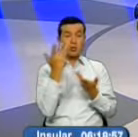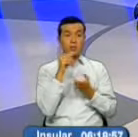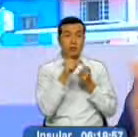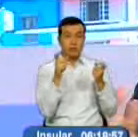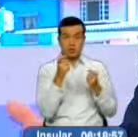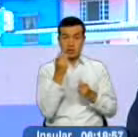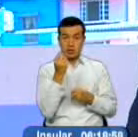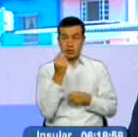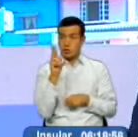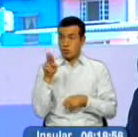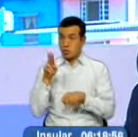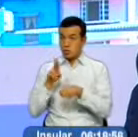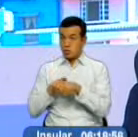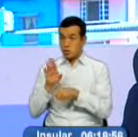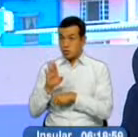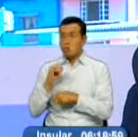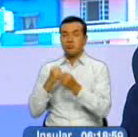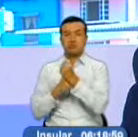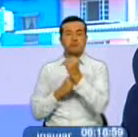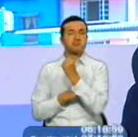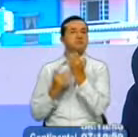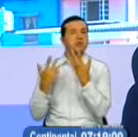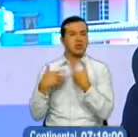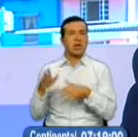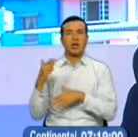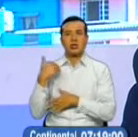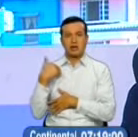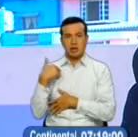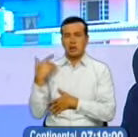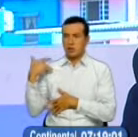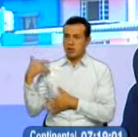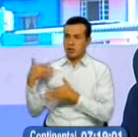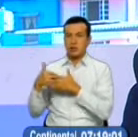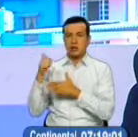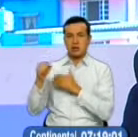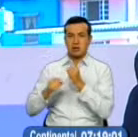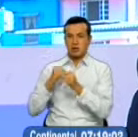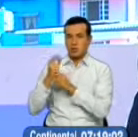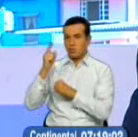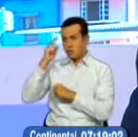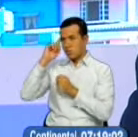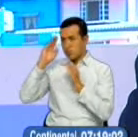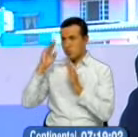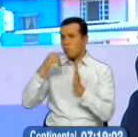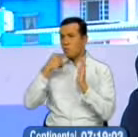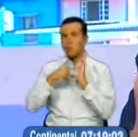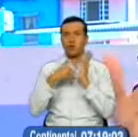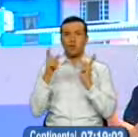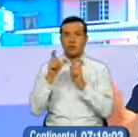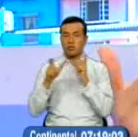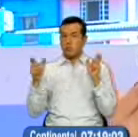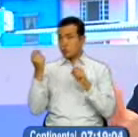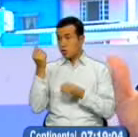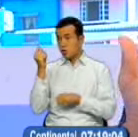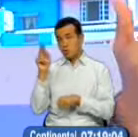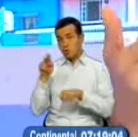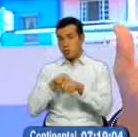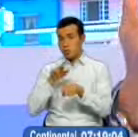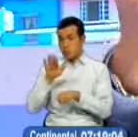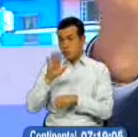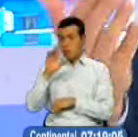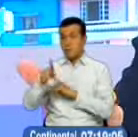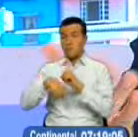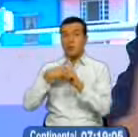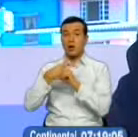media, digamos, ha sido fortalecida, digamos, también durante estos 10 años de gobierno. Digamos, si tú a esa clase media no solo le das